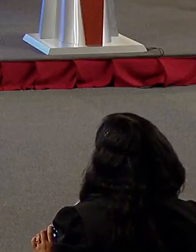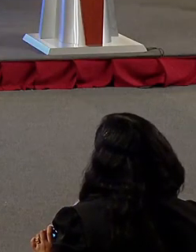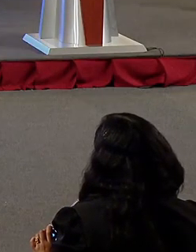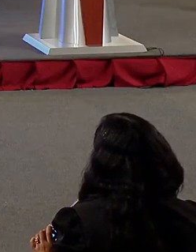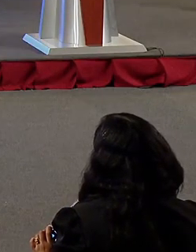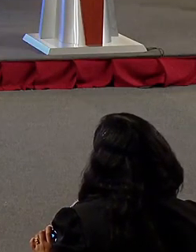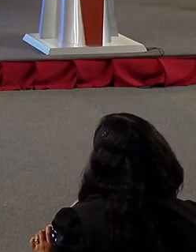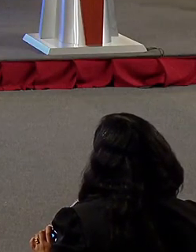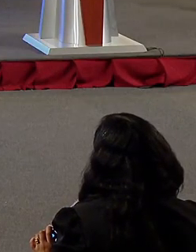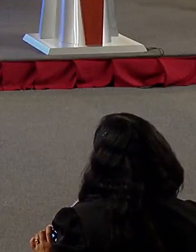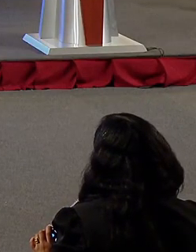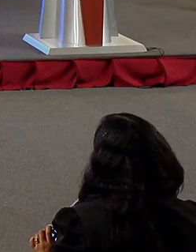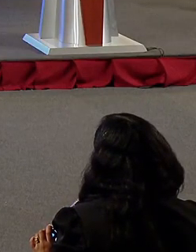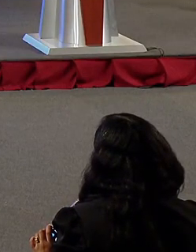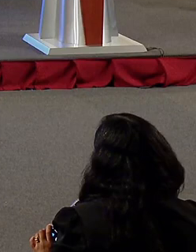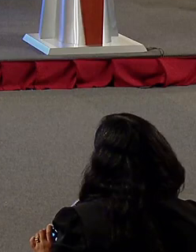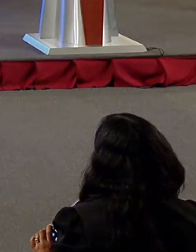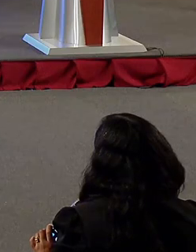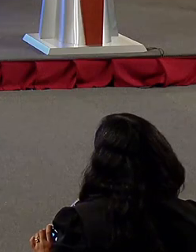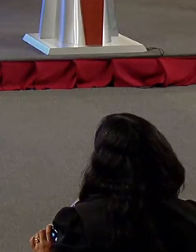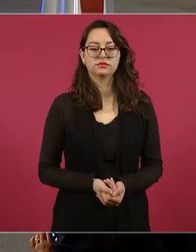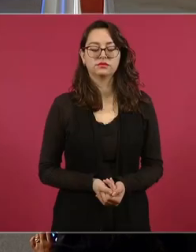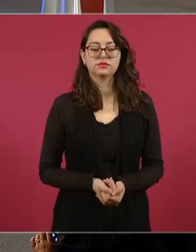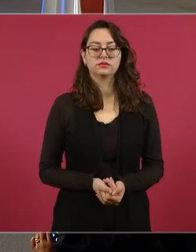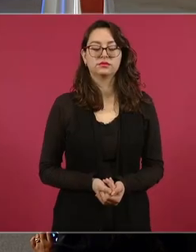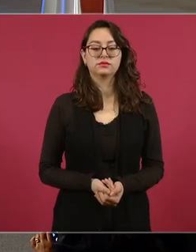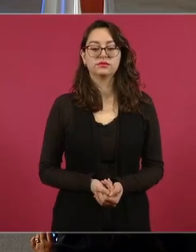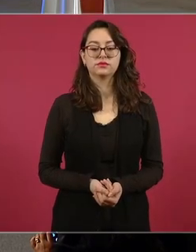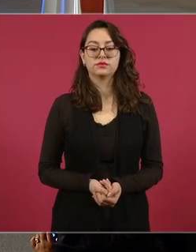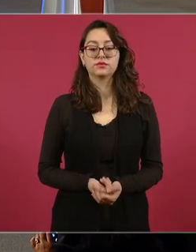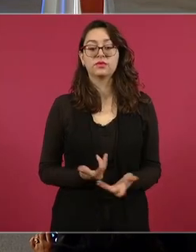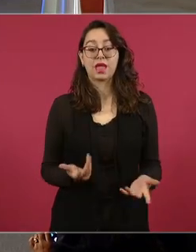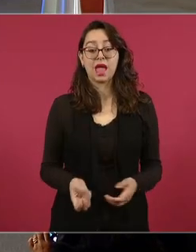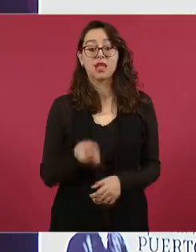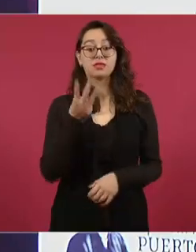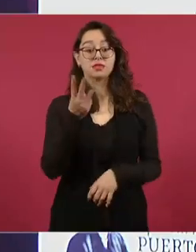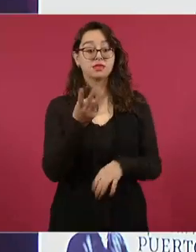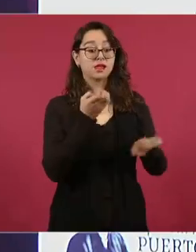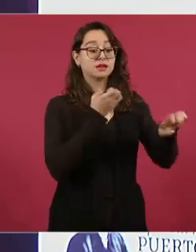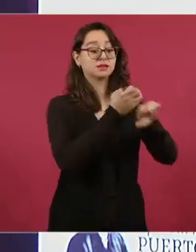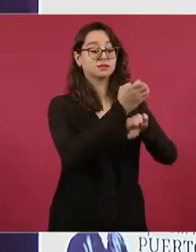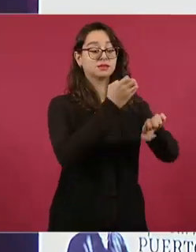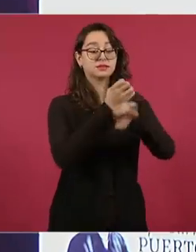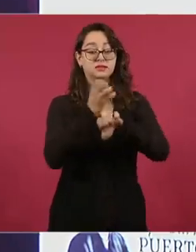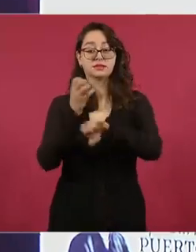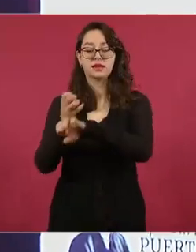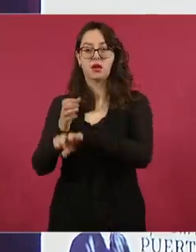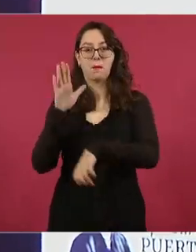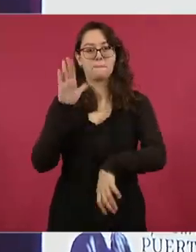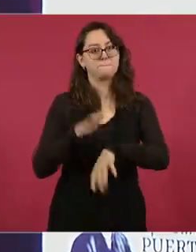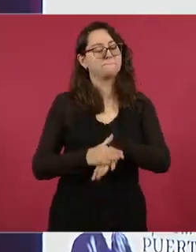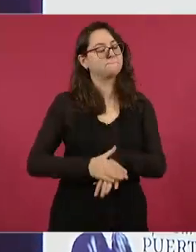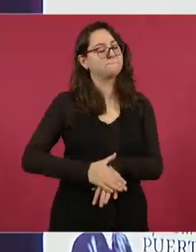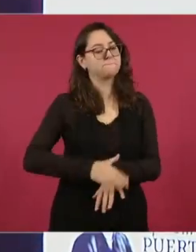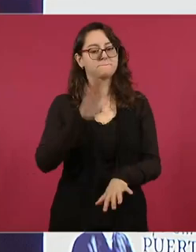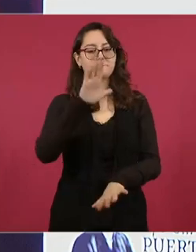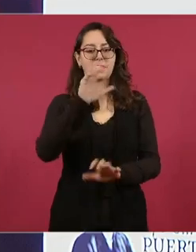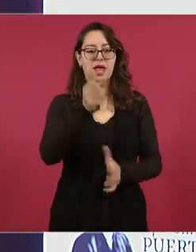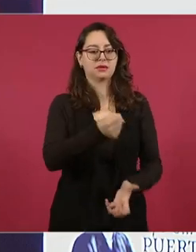ha recaudado ochocientos ochenta y siete millones, Chihuahua ochocientos ochenta y uno, Baja California